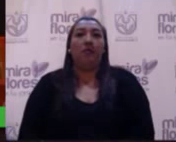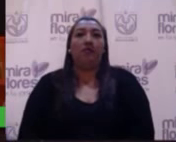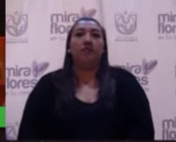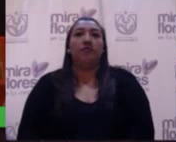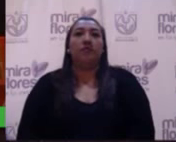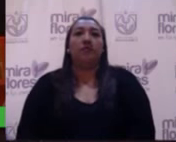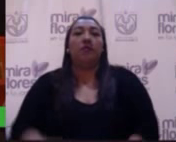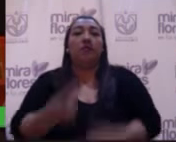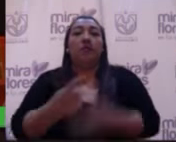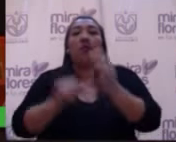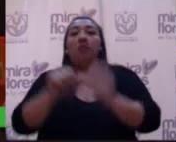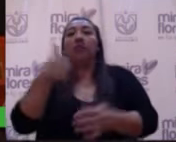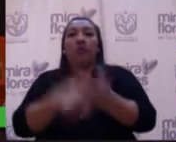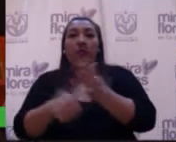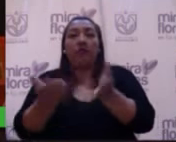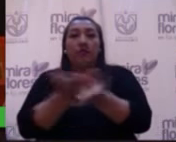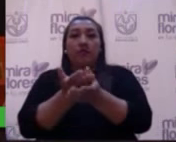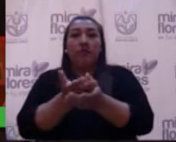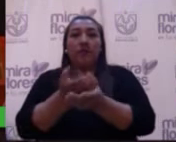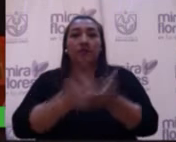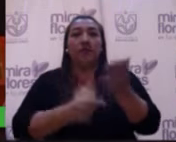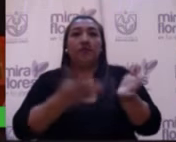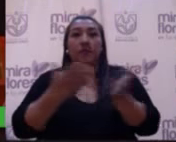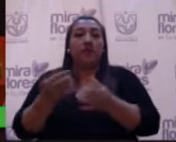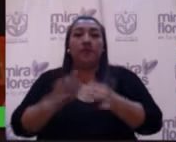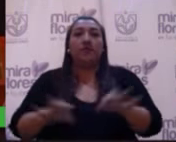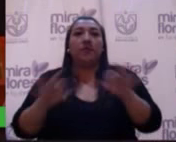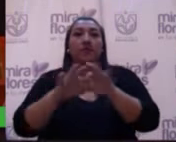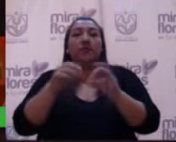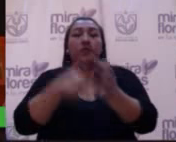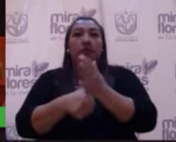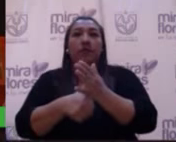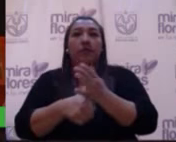Y el otro documento es la carta remitida por